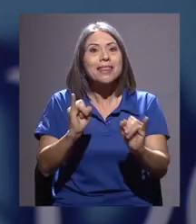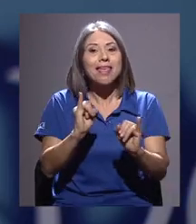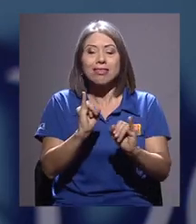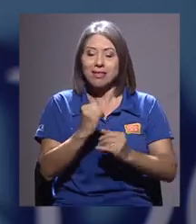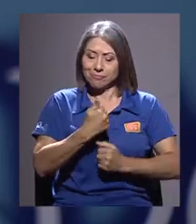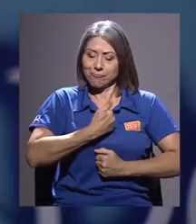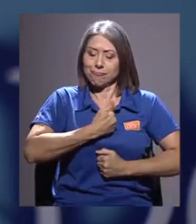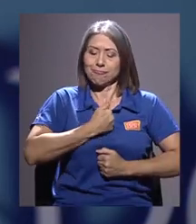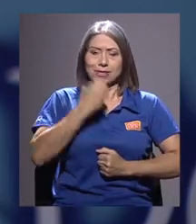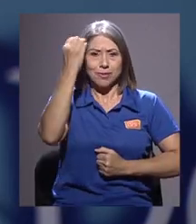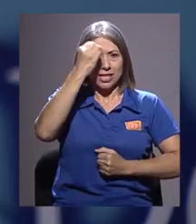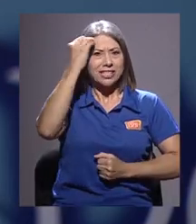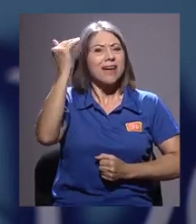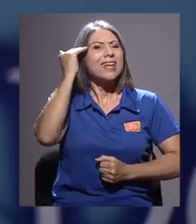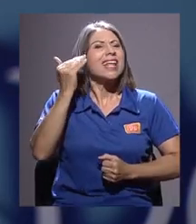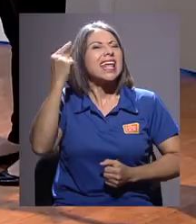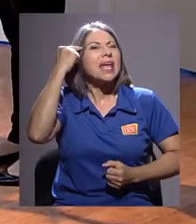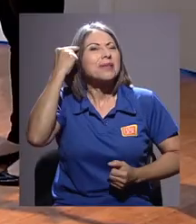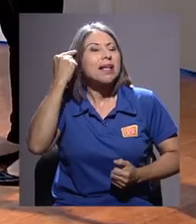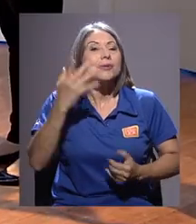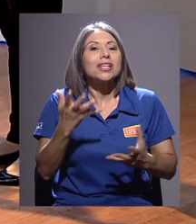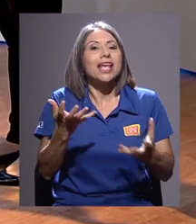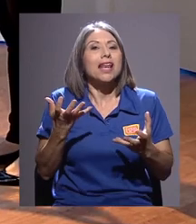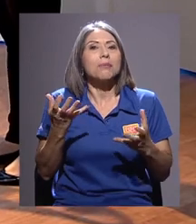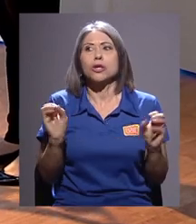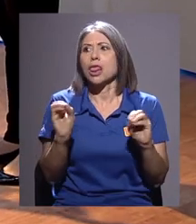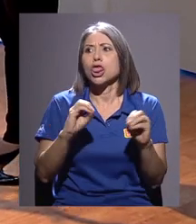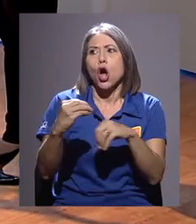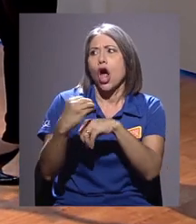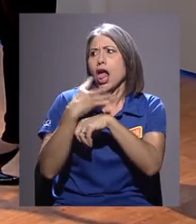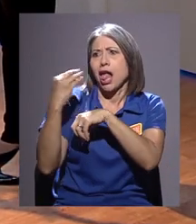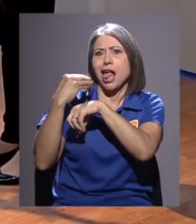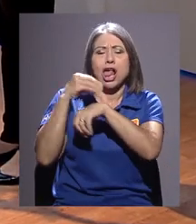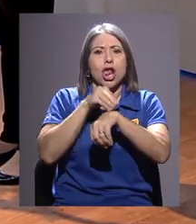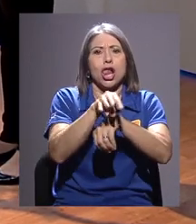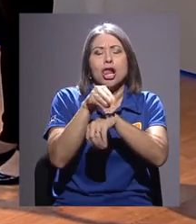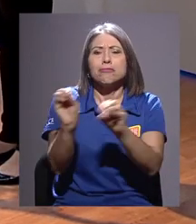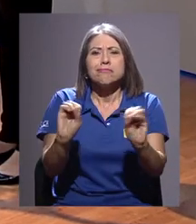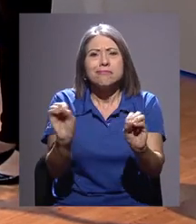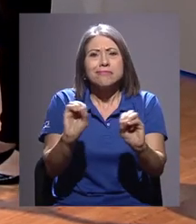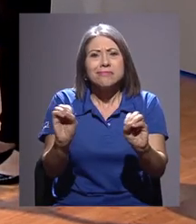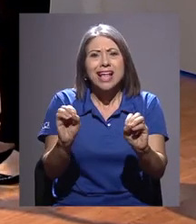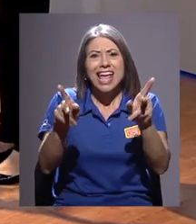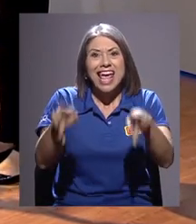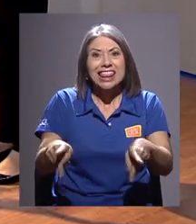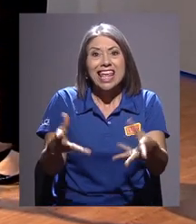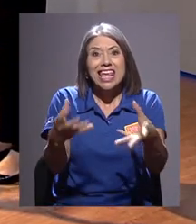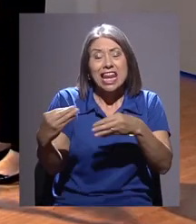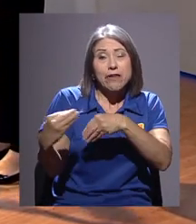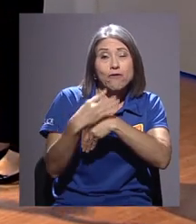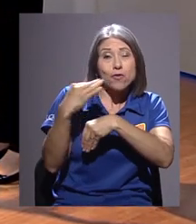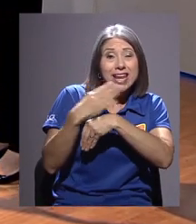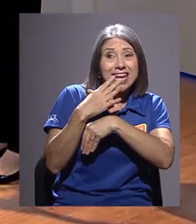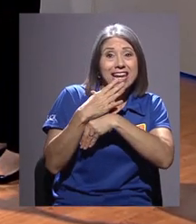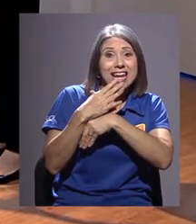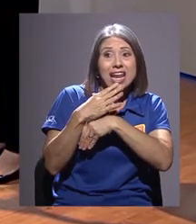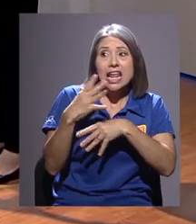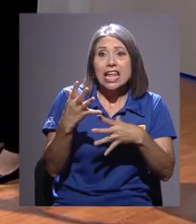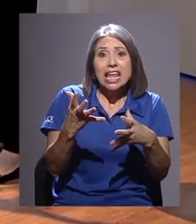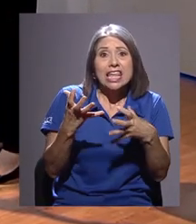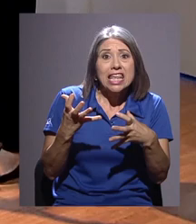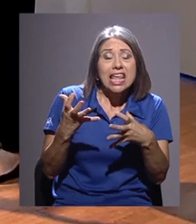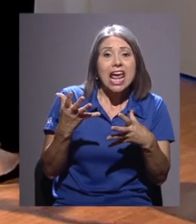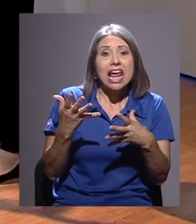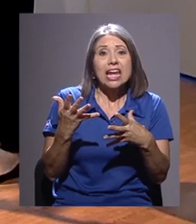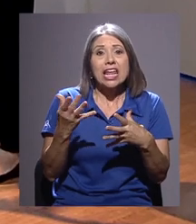criterios para saber que pensamos que queremos lo que nos influya un montón de gente que nos quiere influir haciéndonos creer por sus bandos